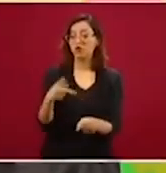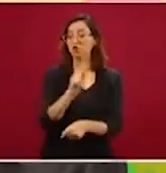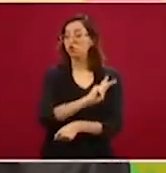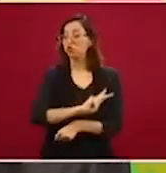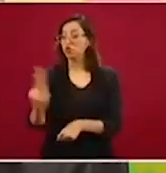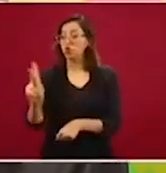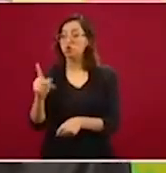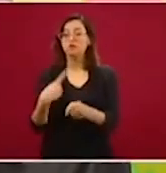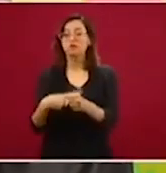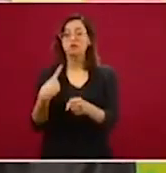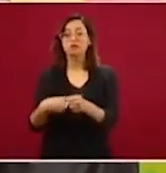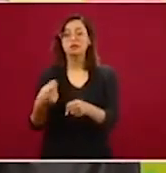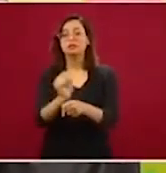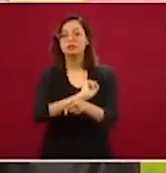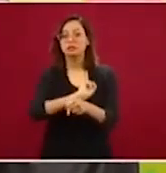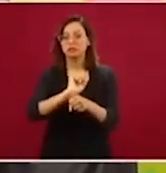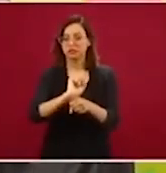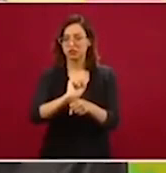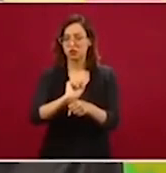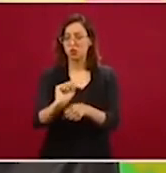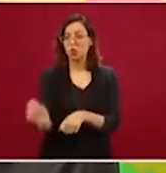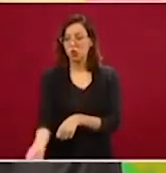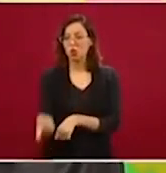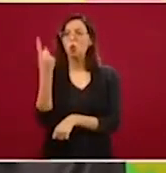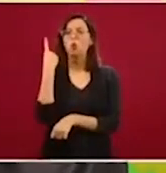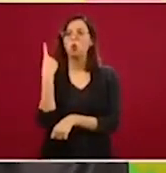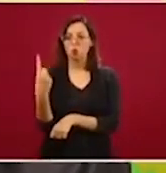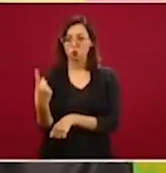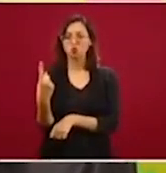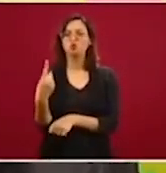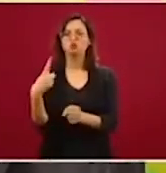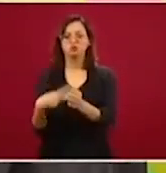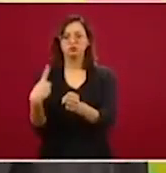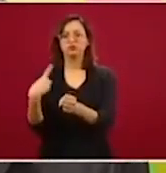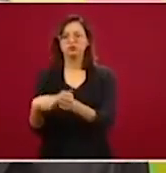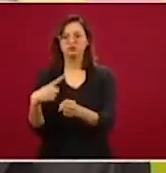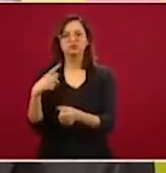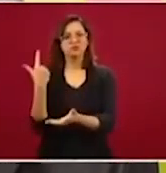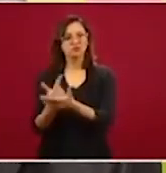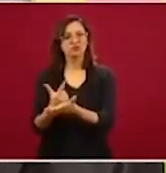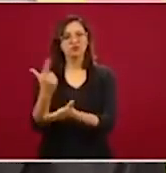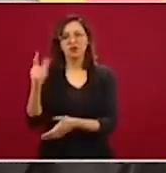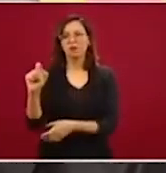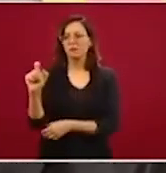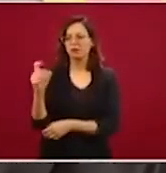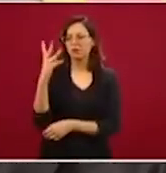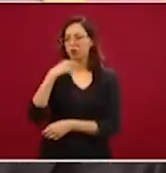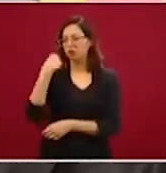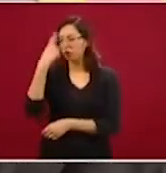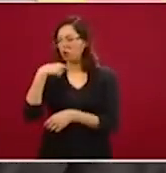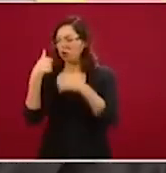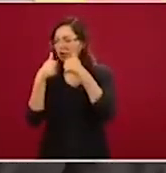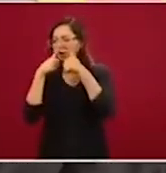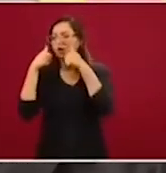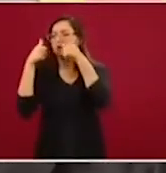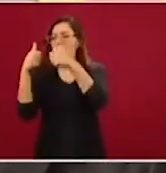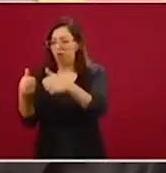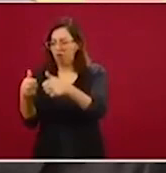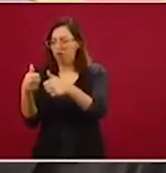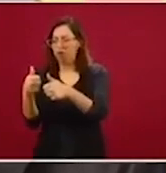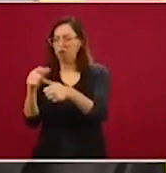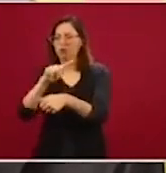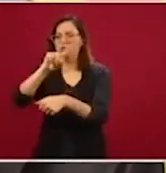excepto uno que permaneció 24 horas en atención avanzada y después pasó a